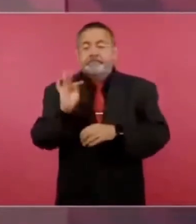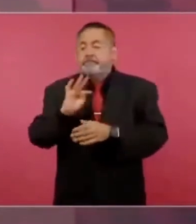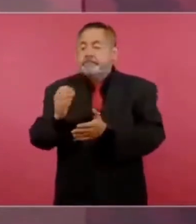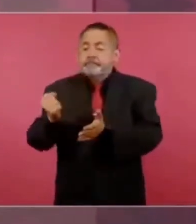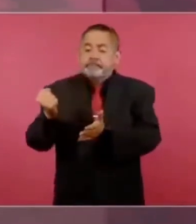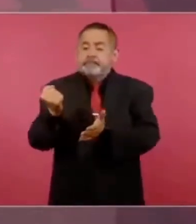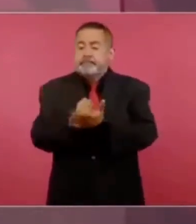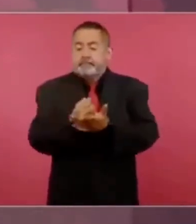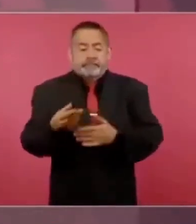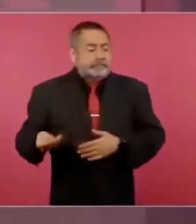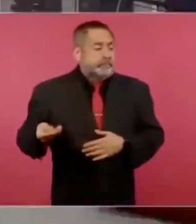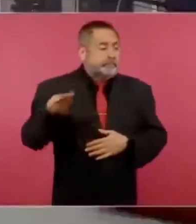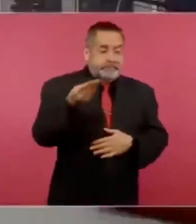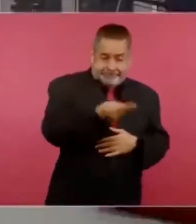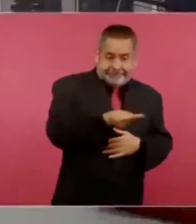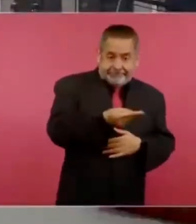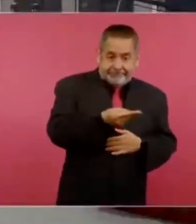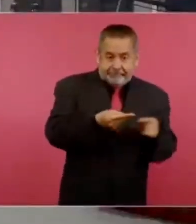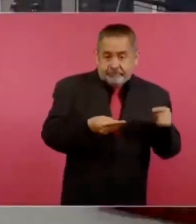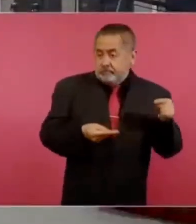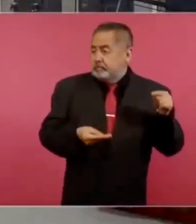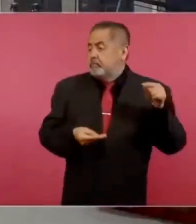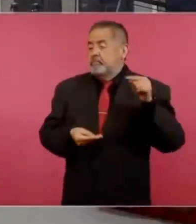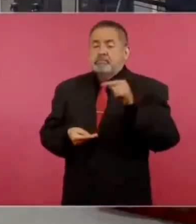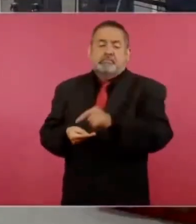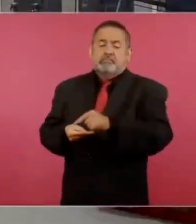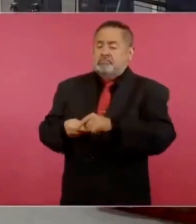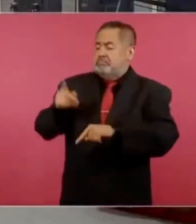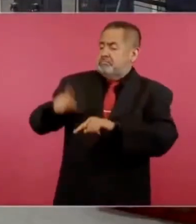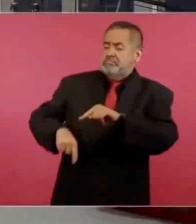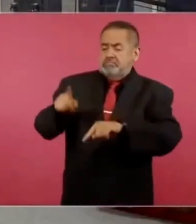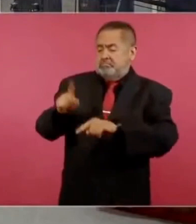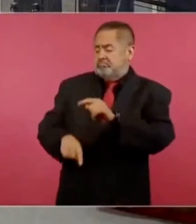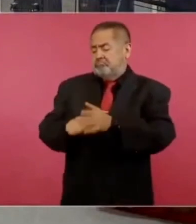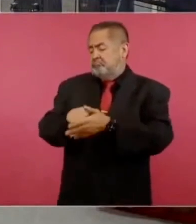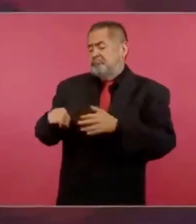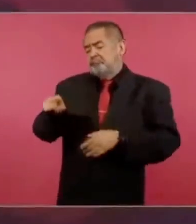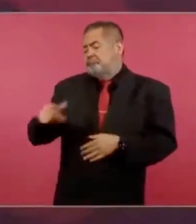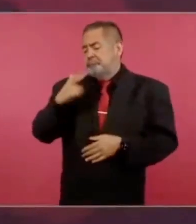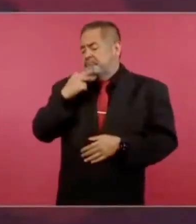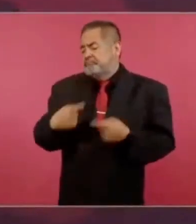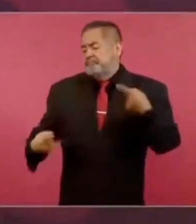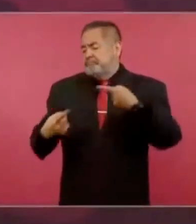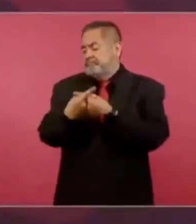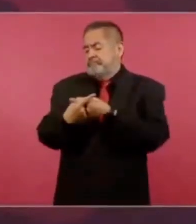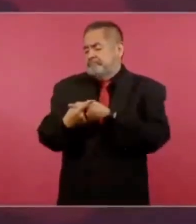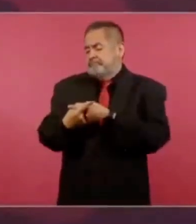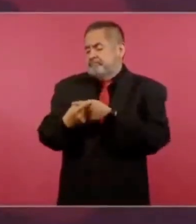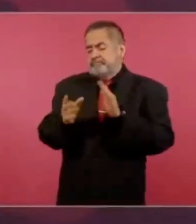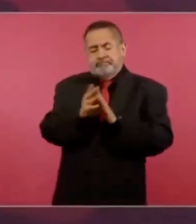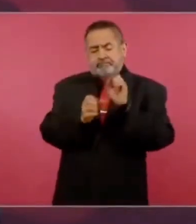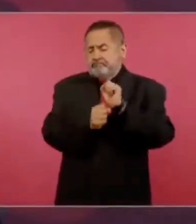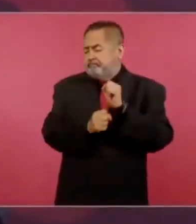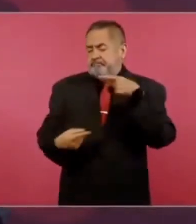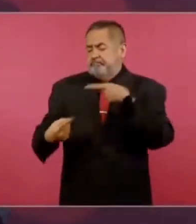agarran en el Poder Judicial y declaran inconstitucional la ley,